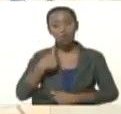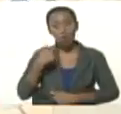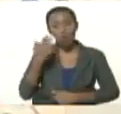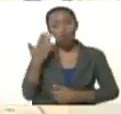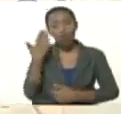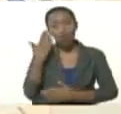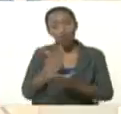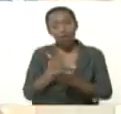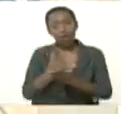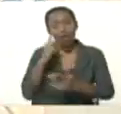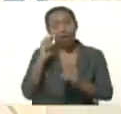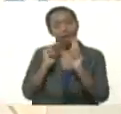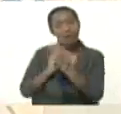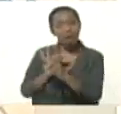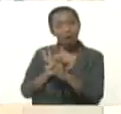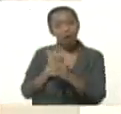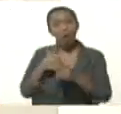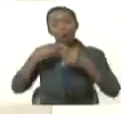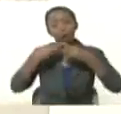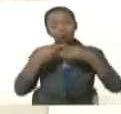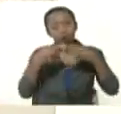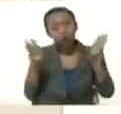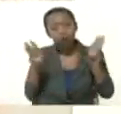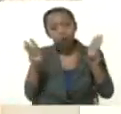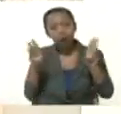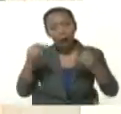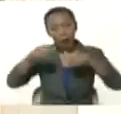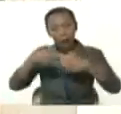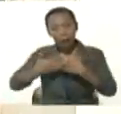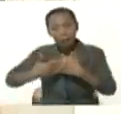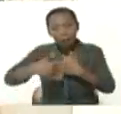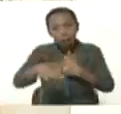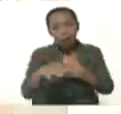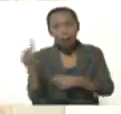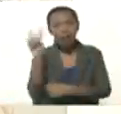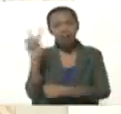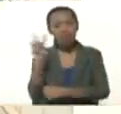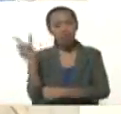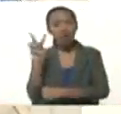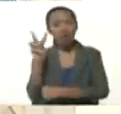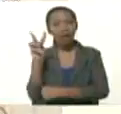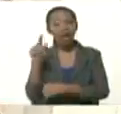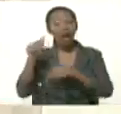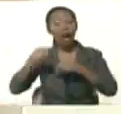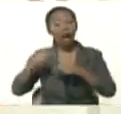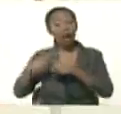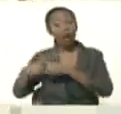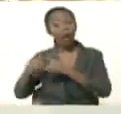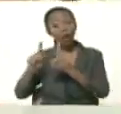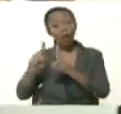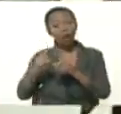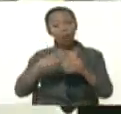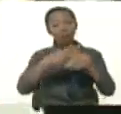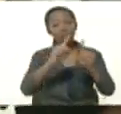por publicidad aquí, más allá de Venezuela. Aquí está la otra chain, Bancar,